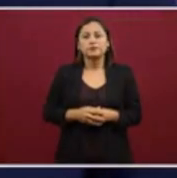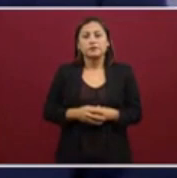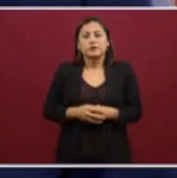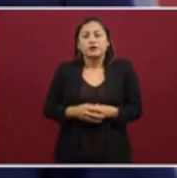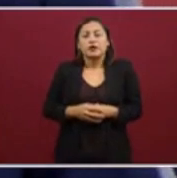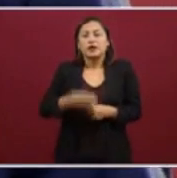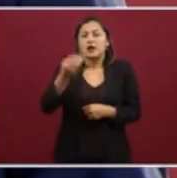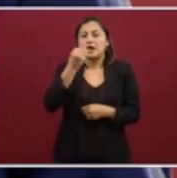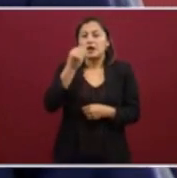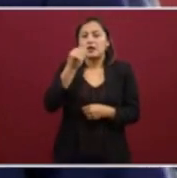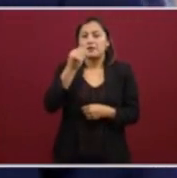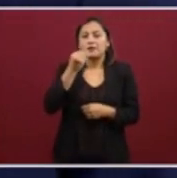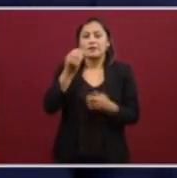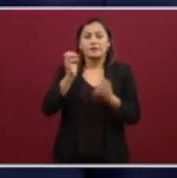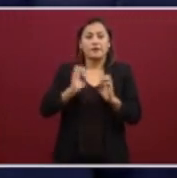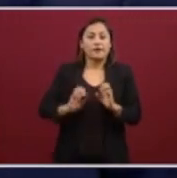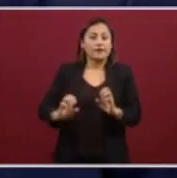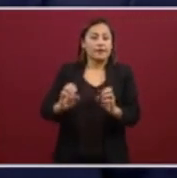extravagantes.